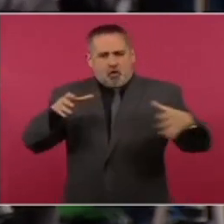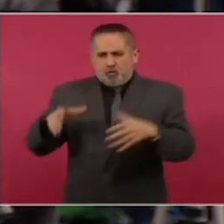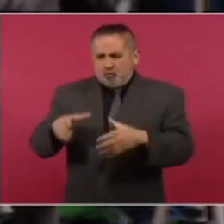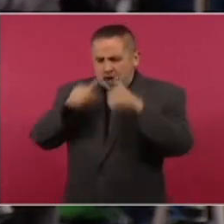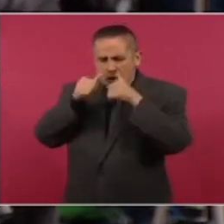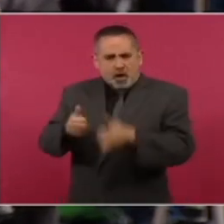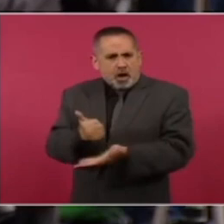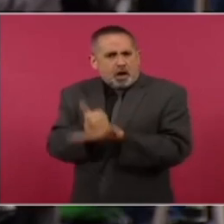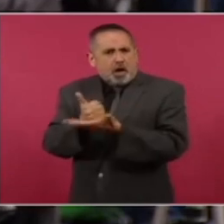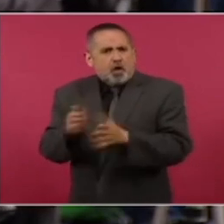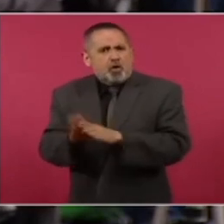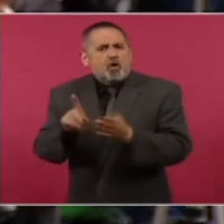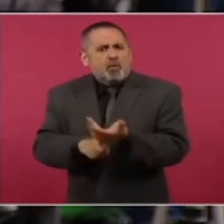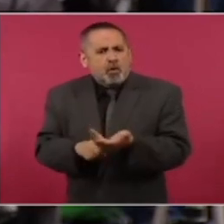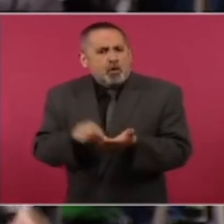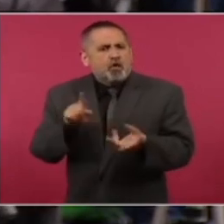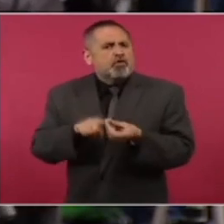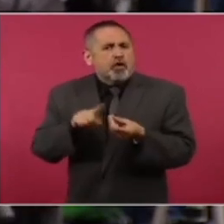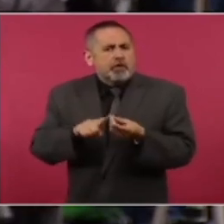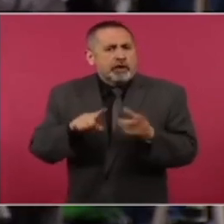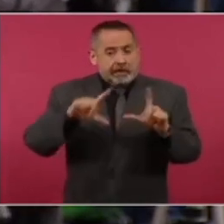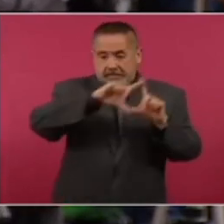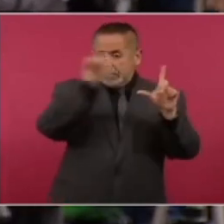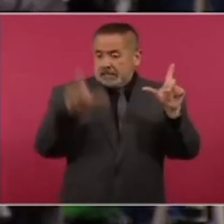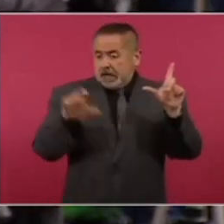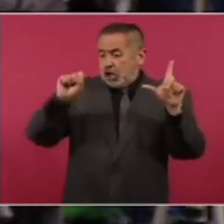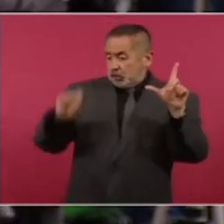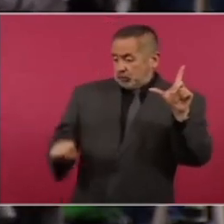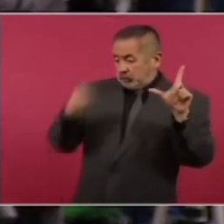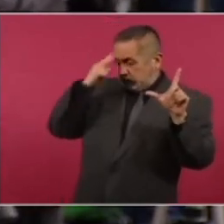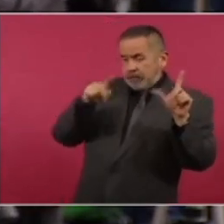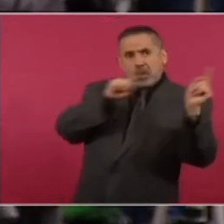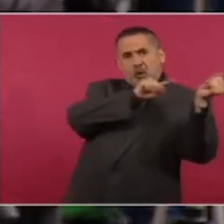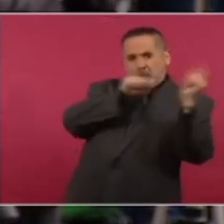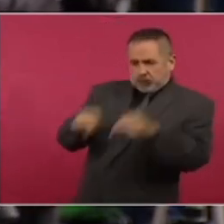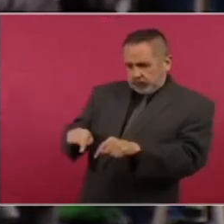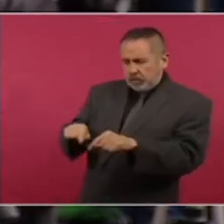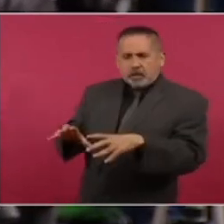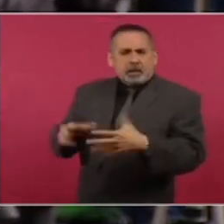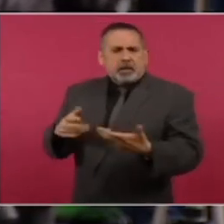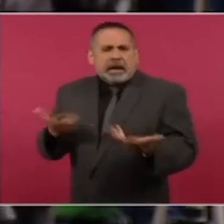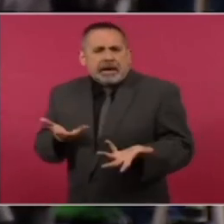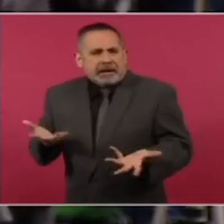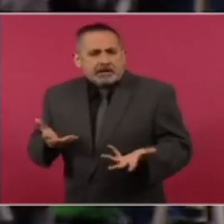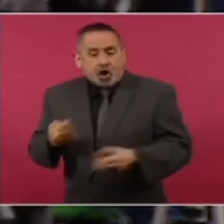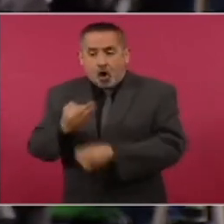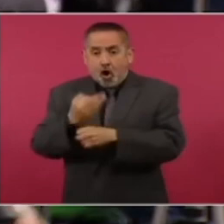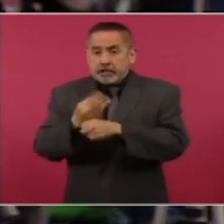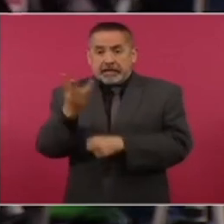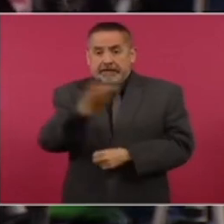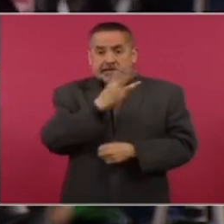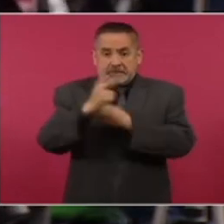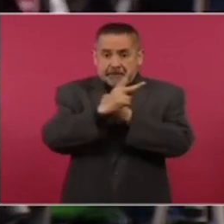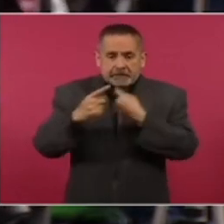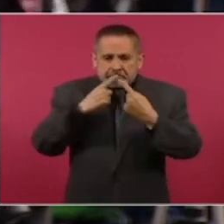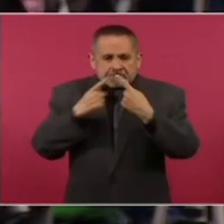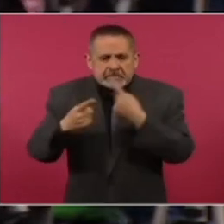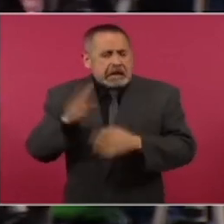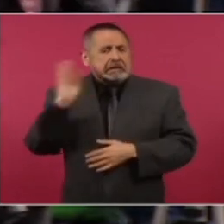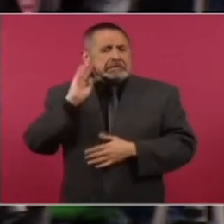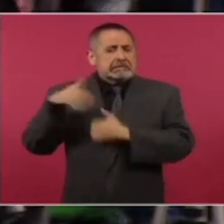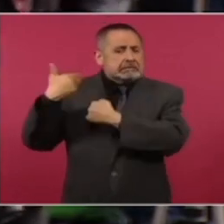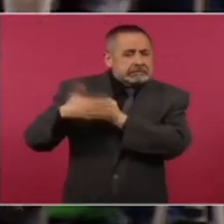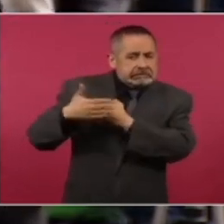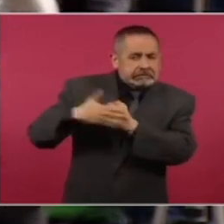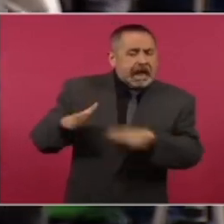migratorio que se va a construir en el sur de México, qué funciones va a tener y si después de esta cumbre pues podremos ver un cambio